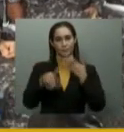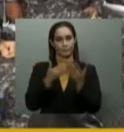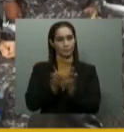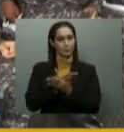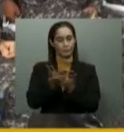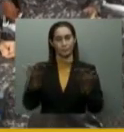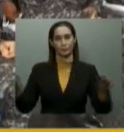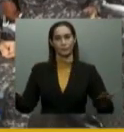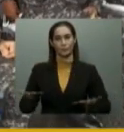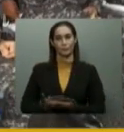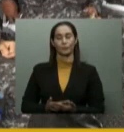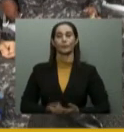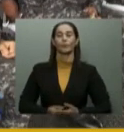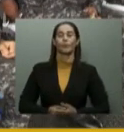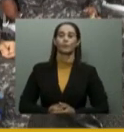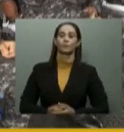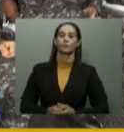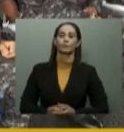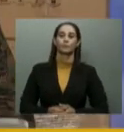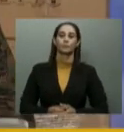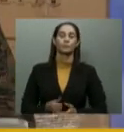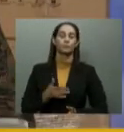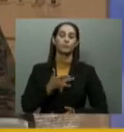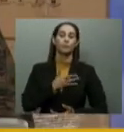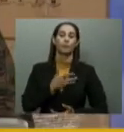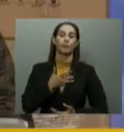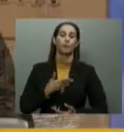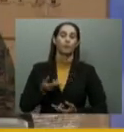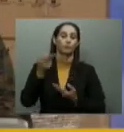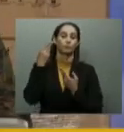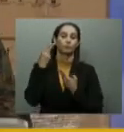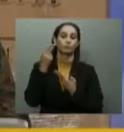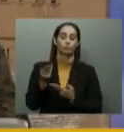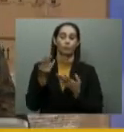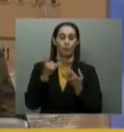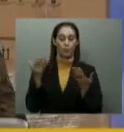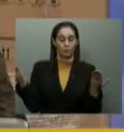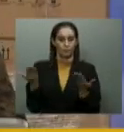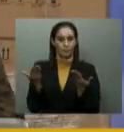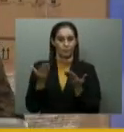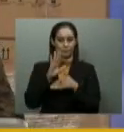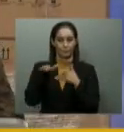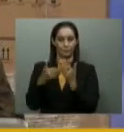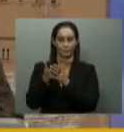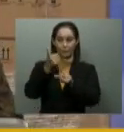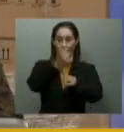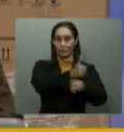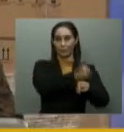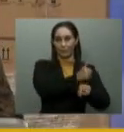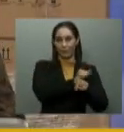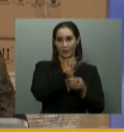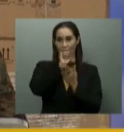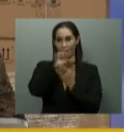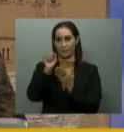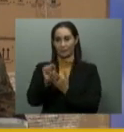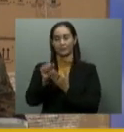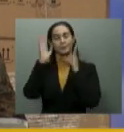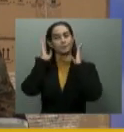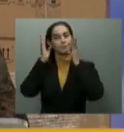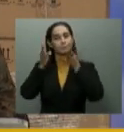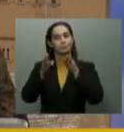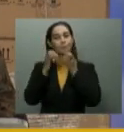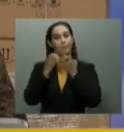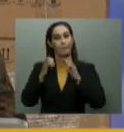observada mantiene o mejora su conducta esto estaría bien verdad se supone que es rinde algunos